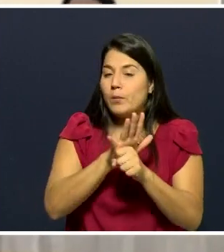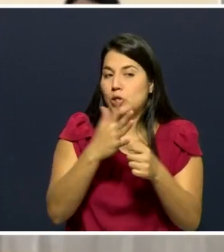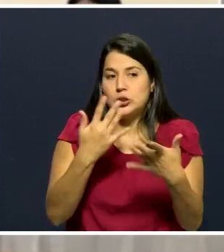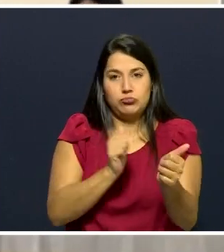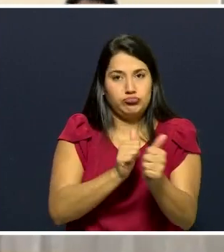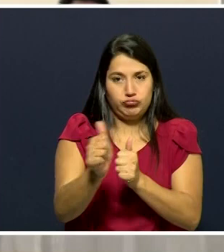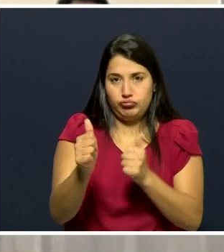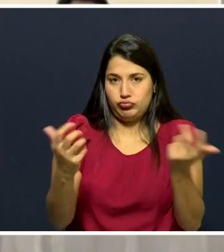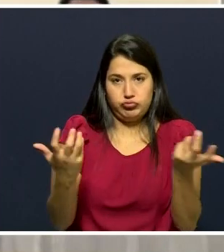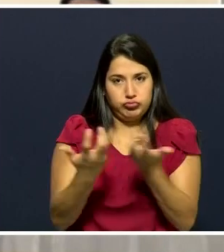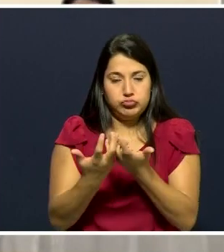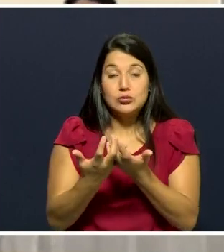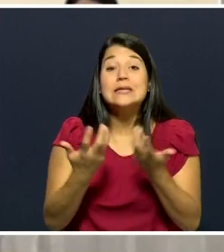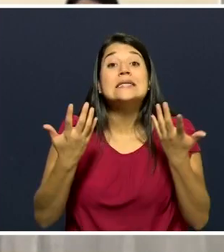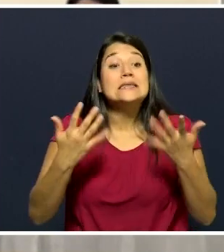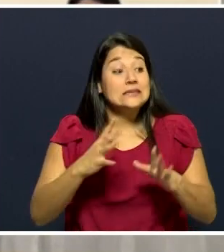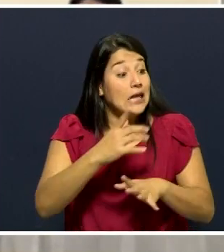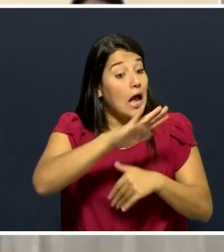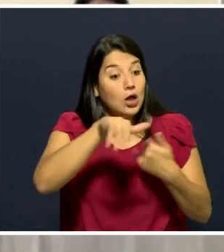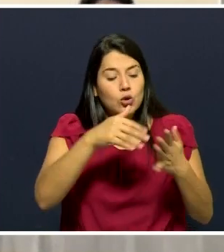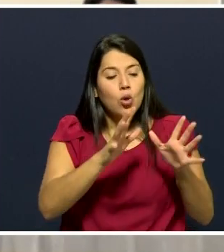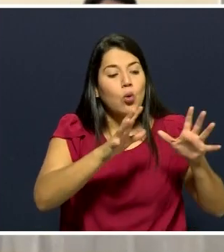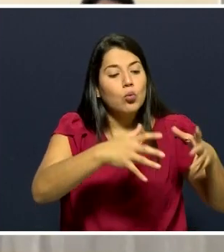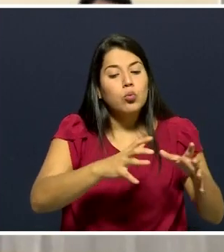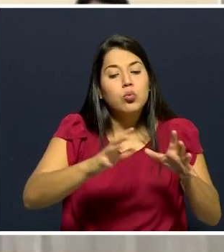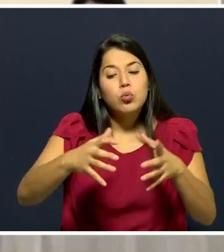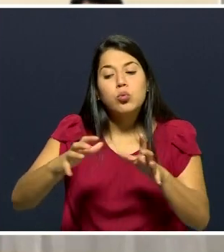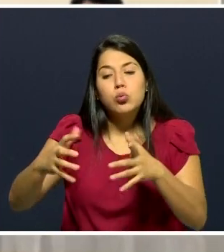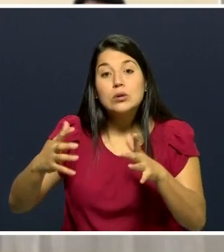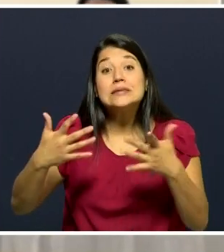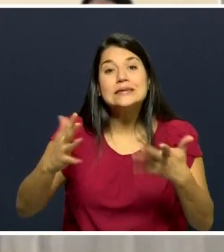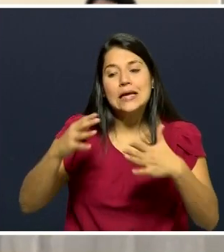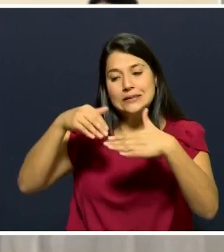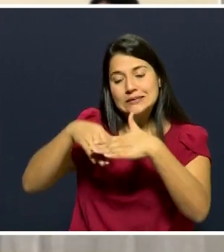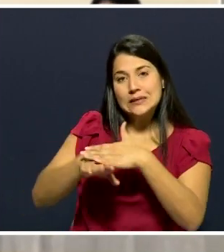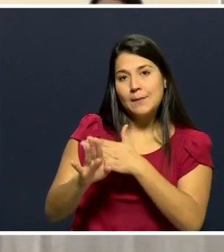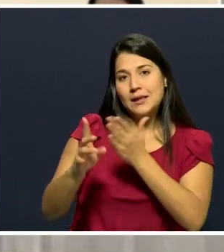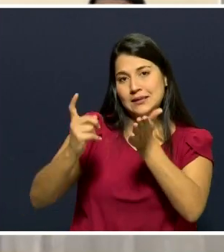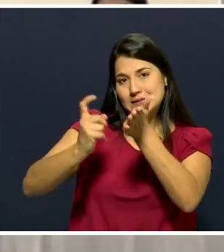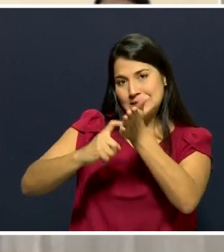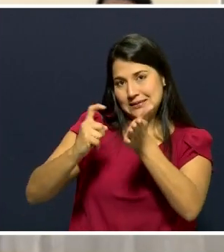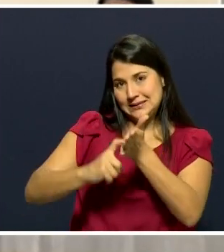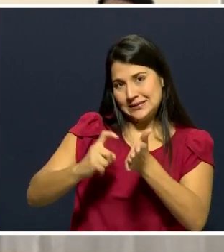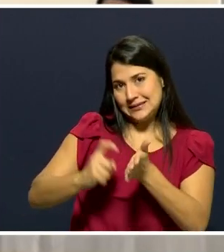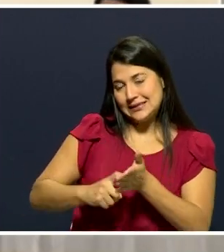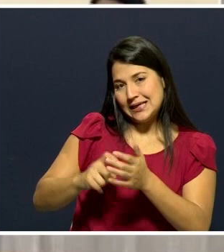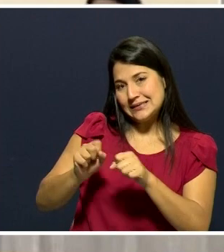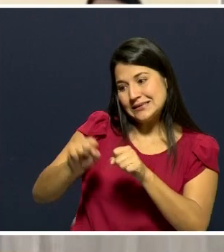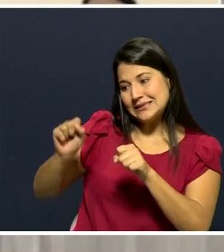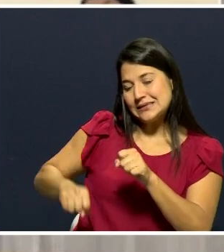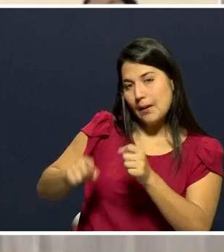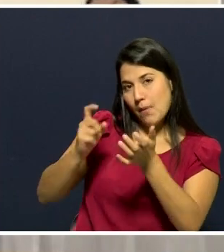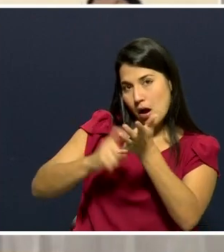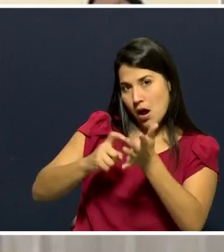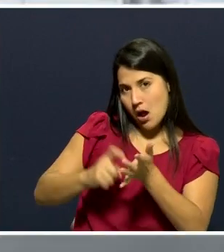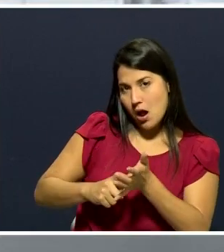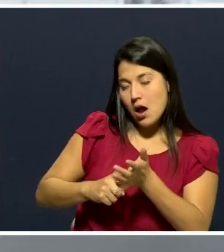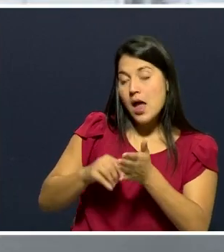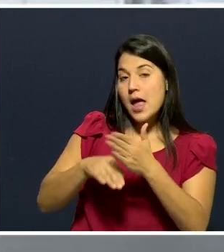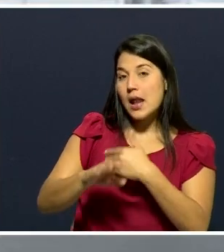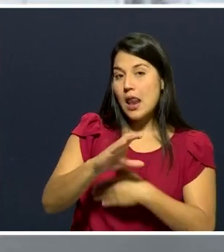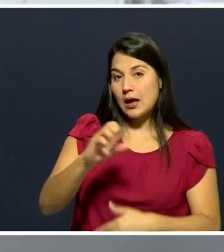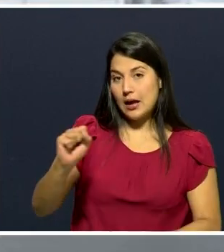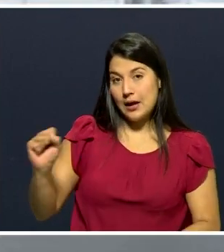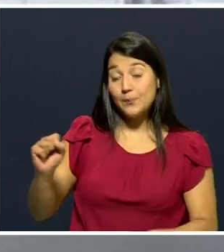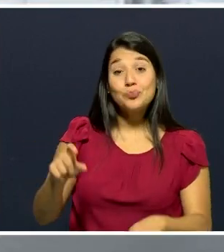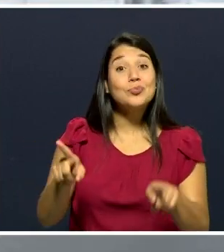sido separados y están siendo incorporados a nuestro sistema de administración de inventarios en la Caja.